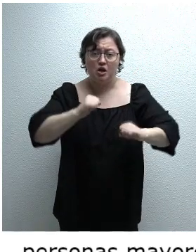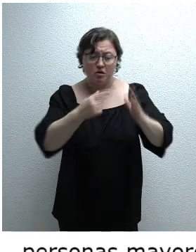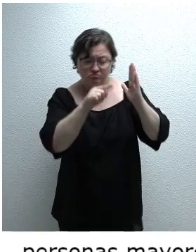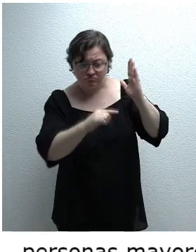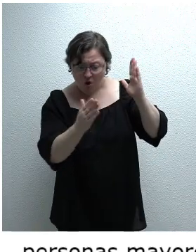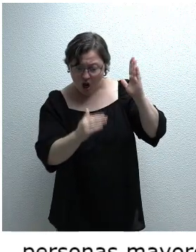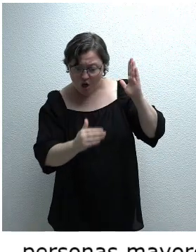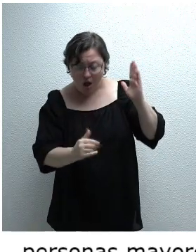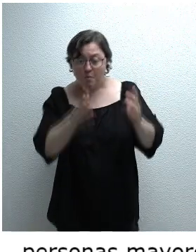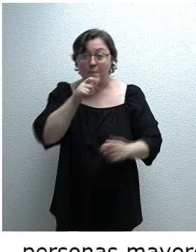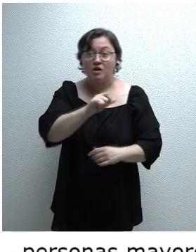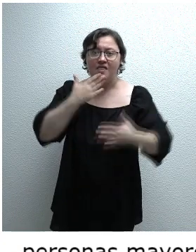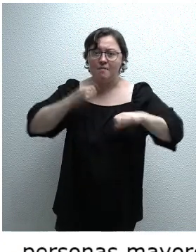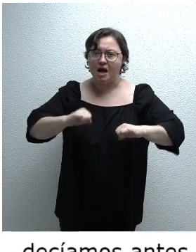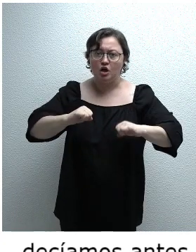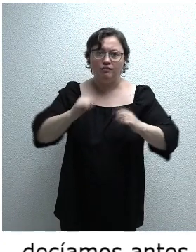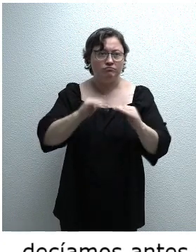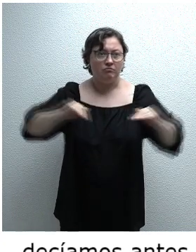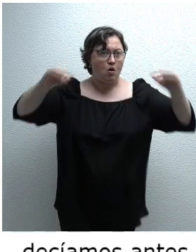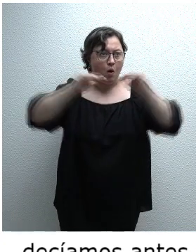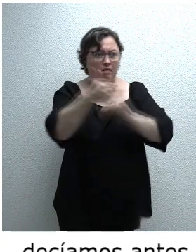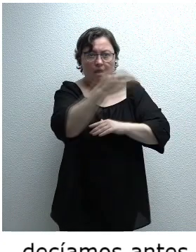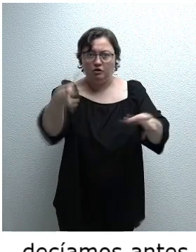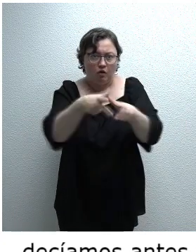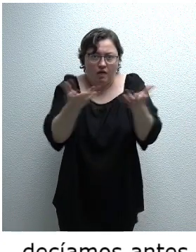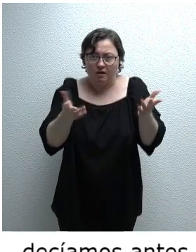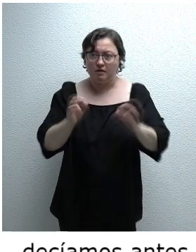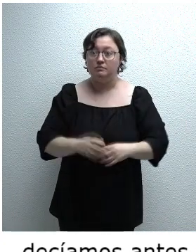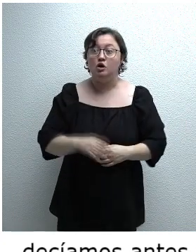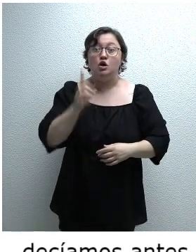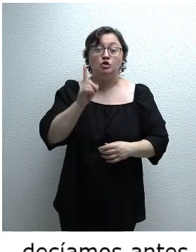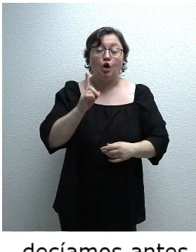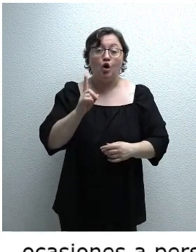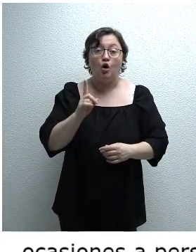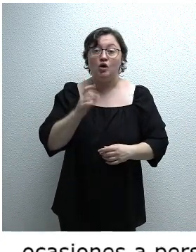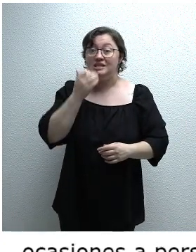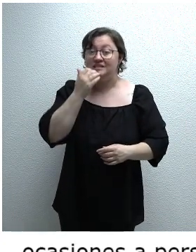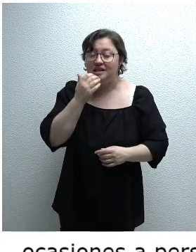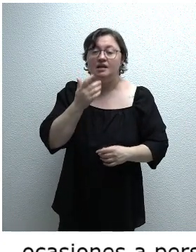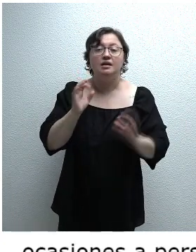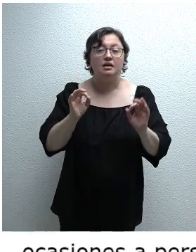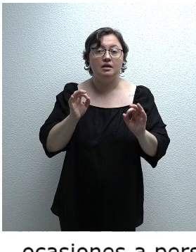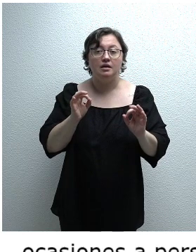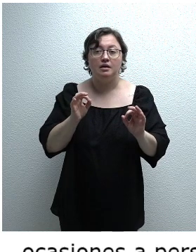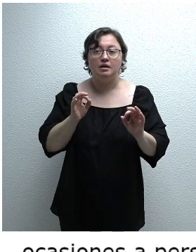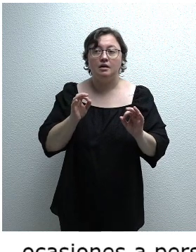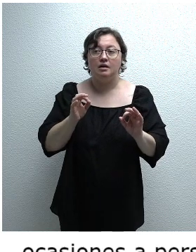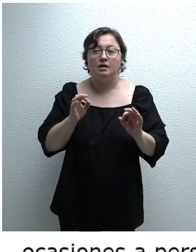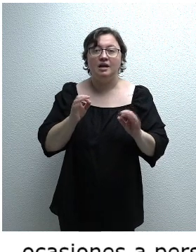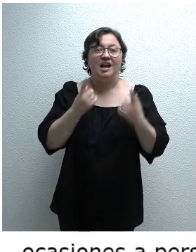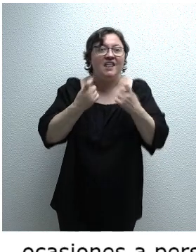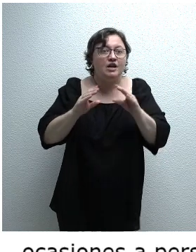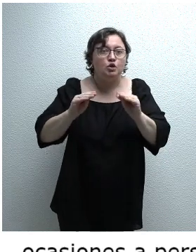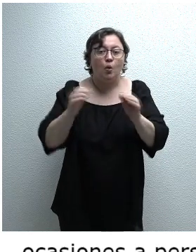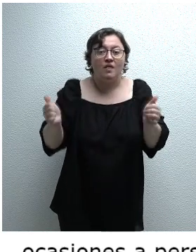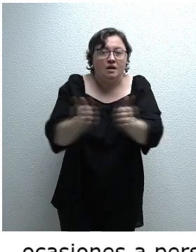¿Por qué? Porque las personas mayores gozan de igualdad de condiciones con los demás, salvo en aquellos supuestos en que estén afectadas por una necesidad